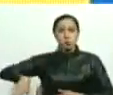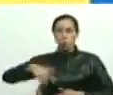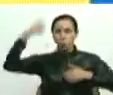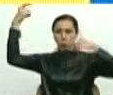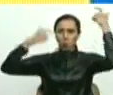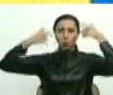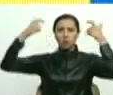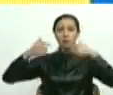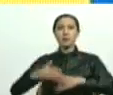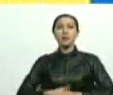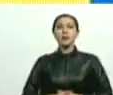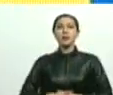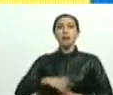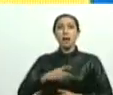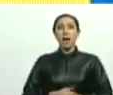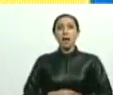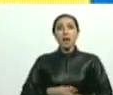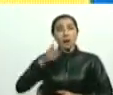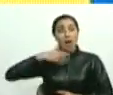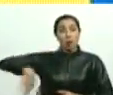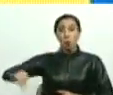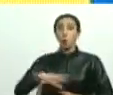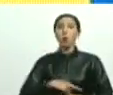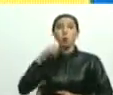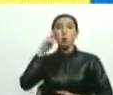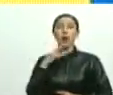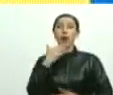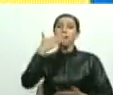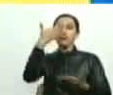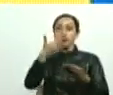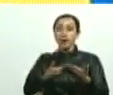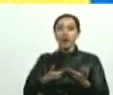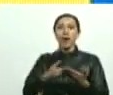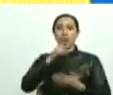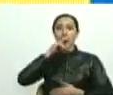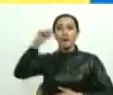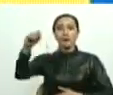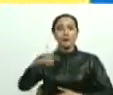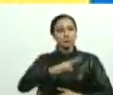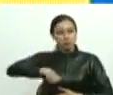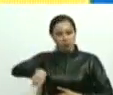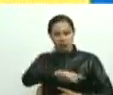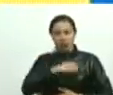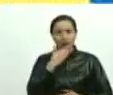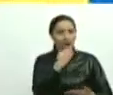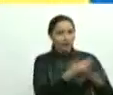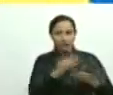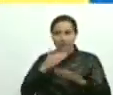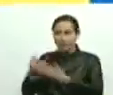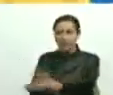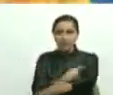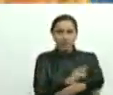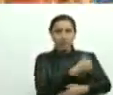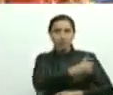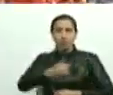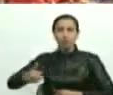la victoria del pueblo bolivariano. Muchas gracias, compañero presidente. Muchas gracias, compañeros, compañeras, hermanas, hermanos.